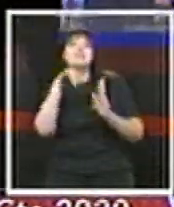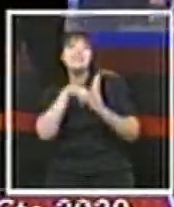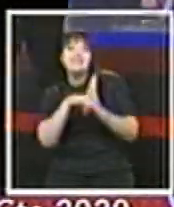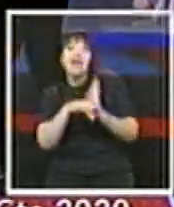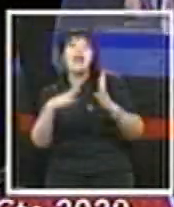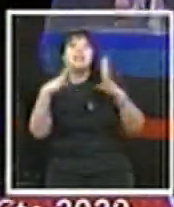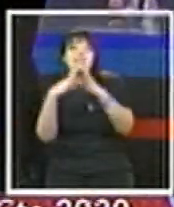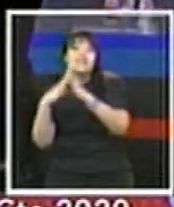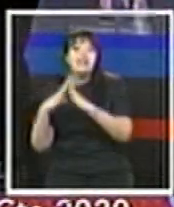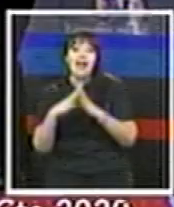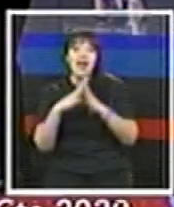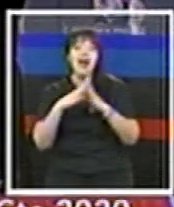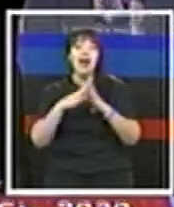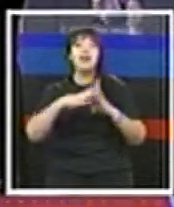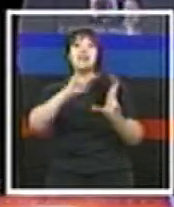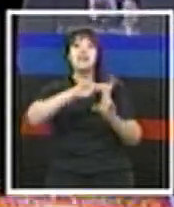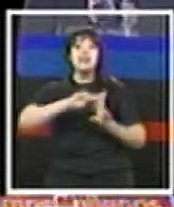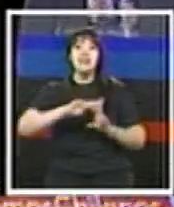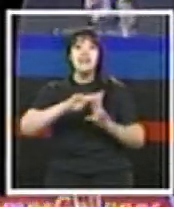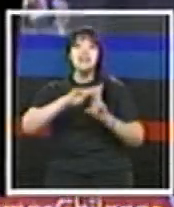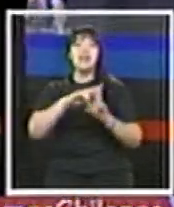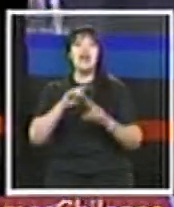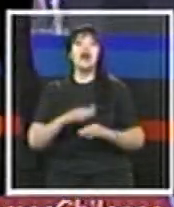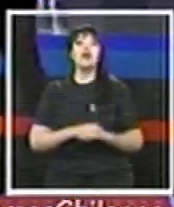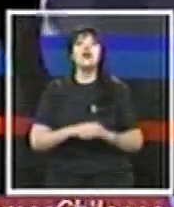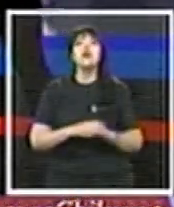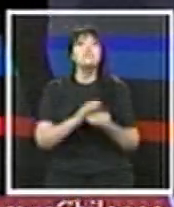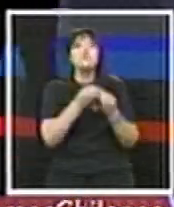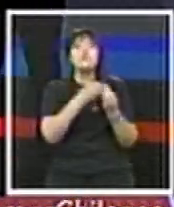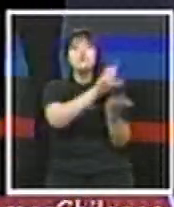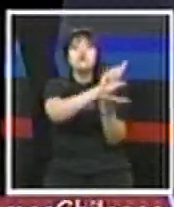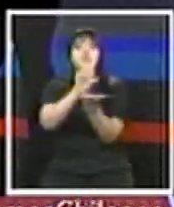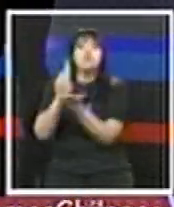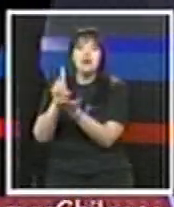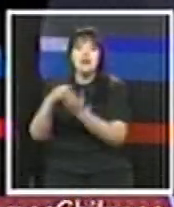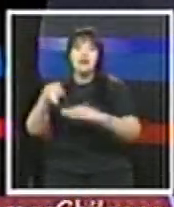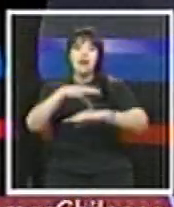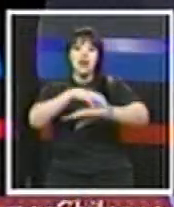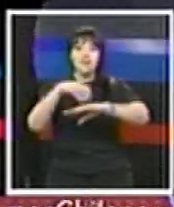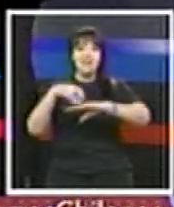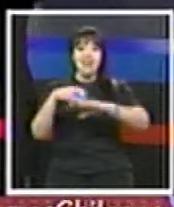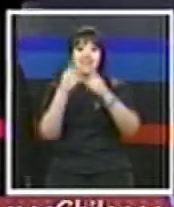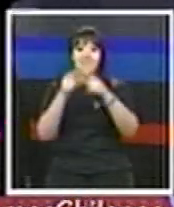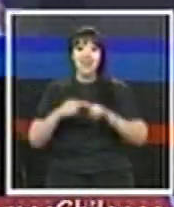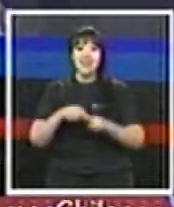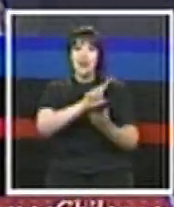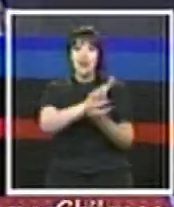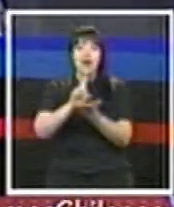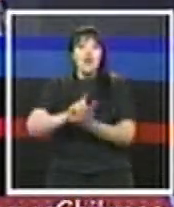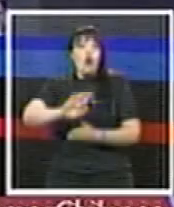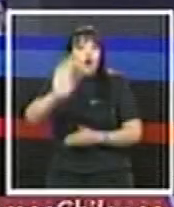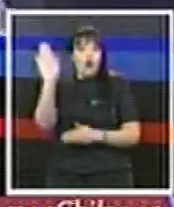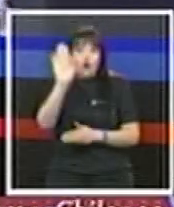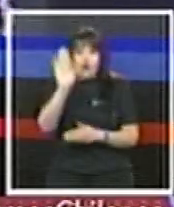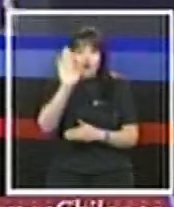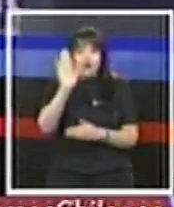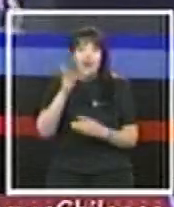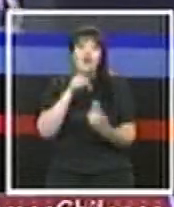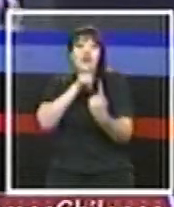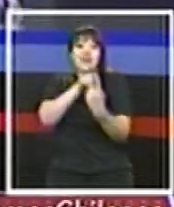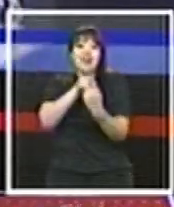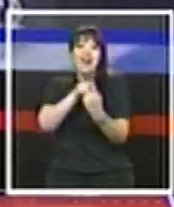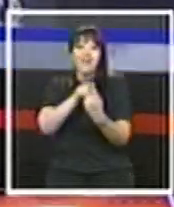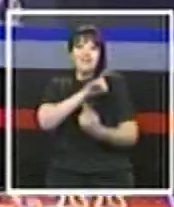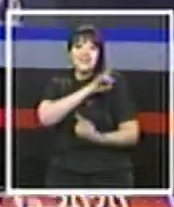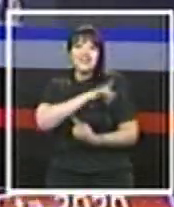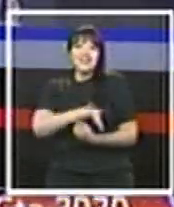Estrella. Qué bonito. Ahí estaba. Y puso bien Marabolí, Clau. De distintos lugares, de distintos Hola. Lugares. Una maravilla estar conectados con Chile. Un